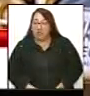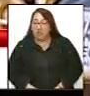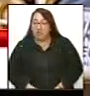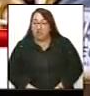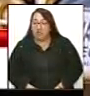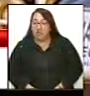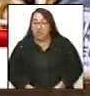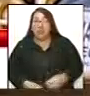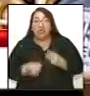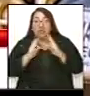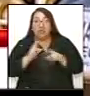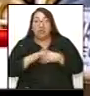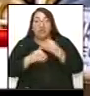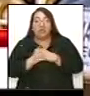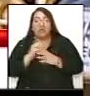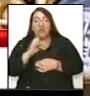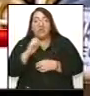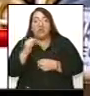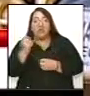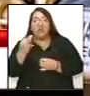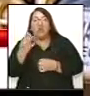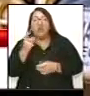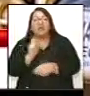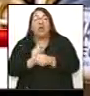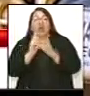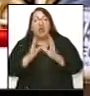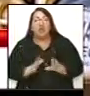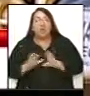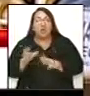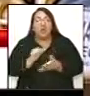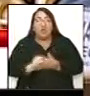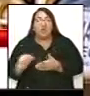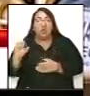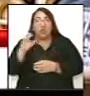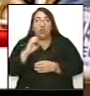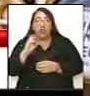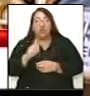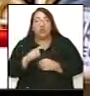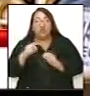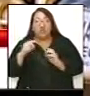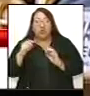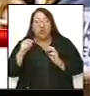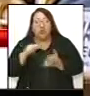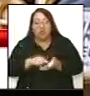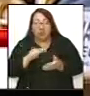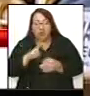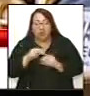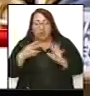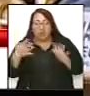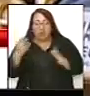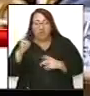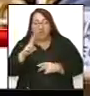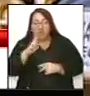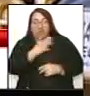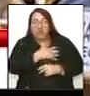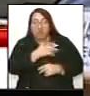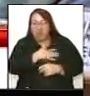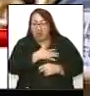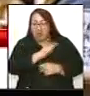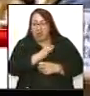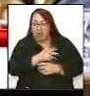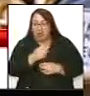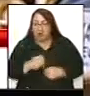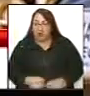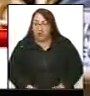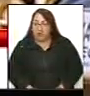resultados de la evaluación censal estudiantil S realizada en los meses de octubre y noviembre del 18 para el segundo grado de secundaria, entre